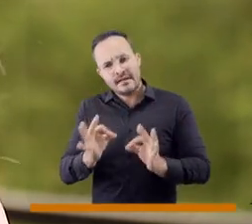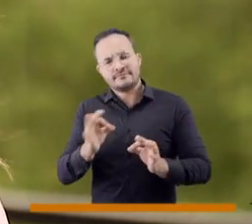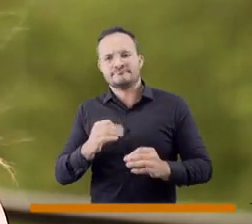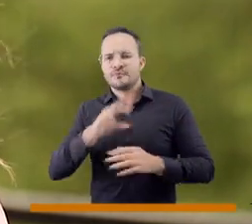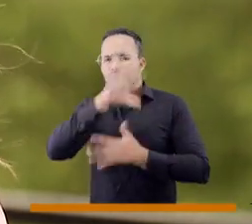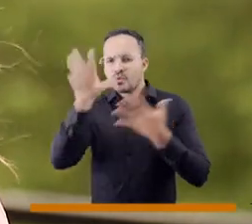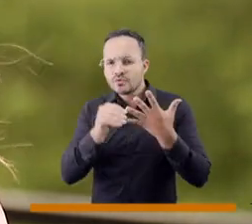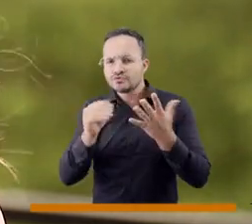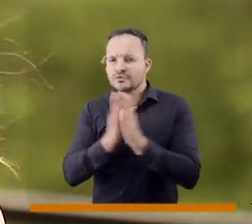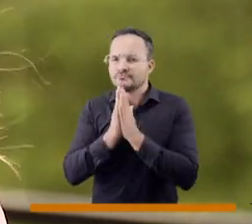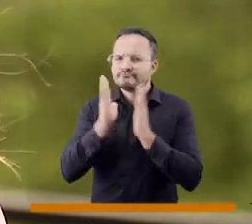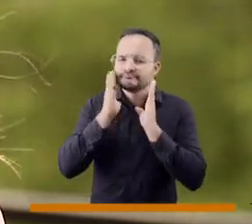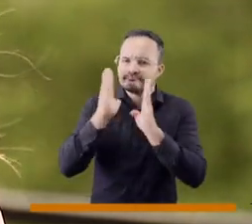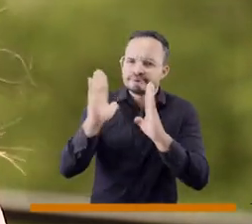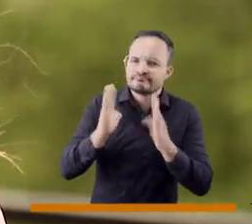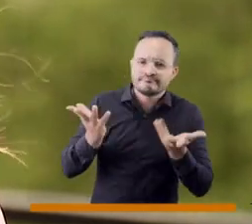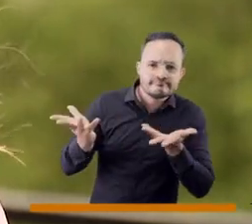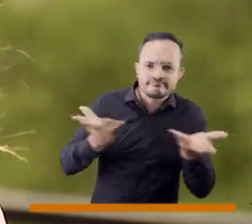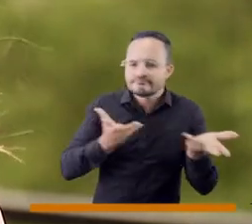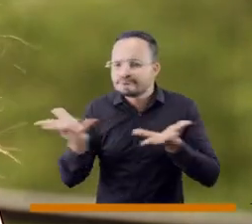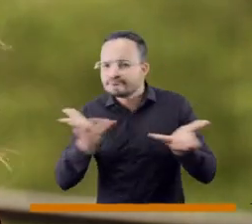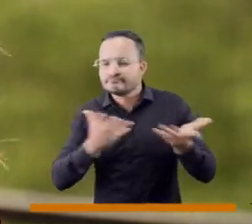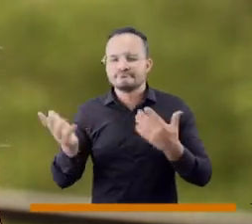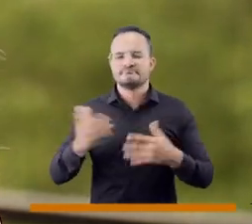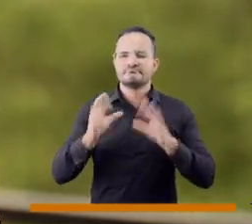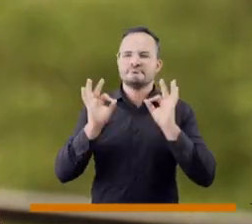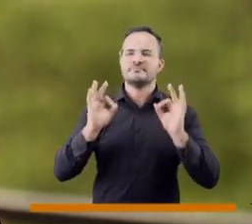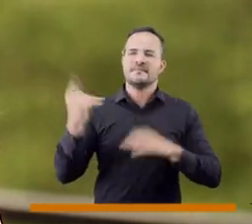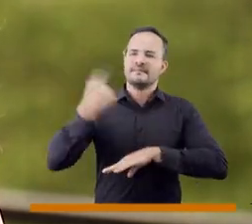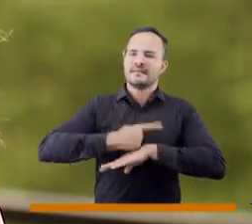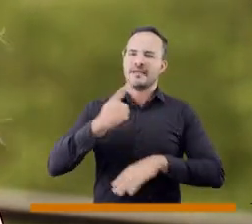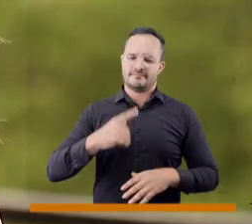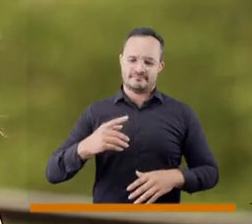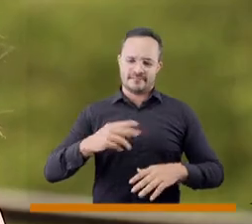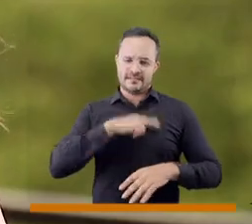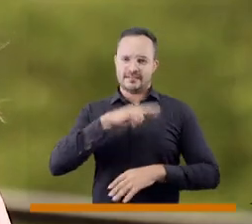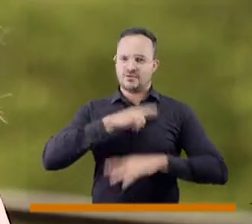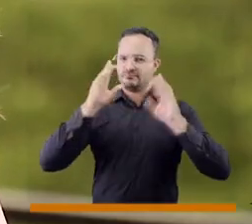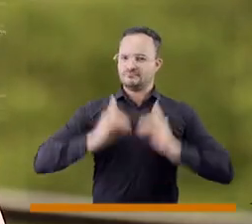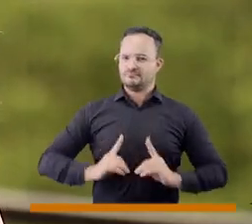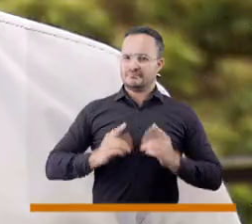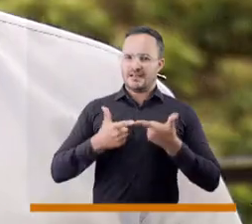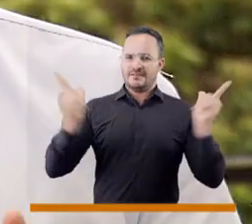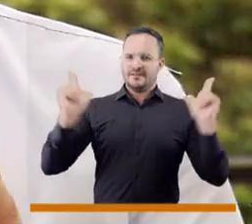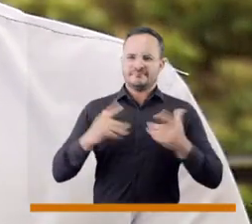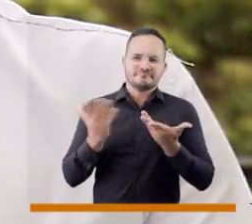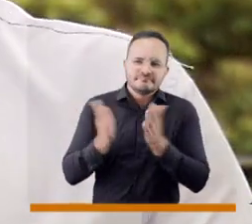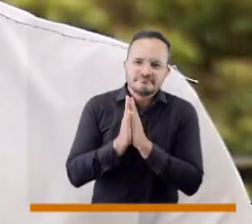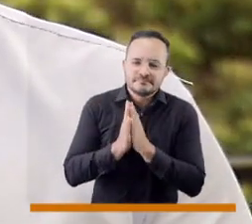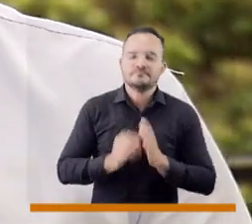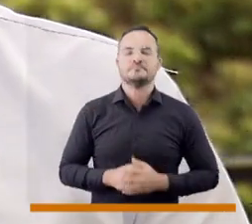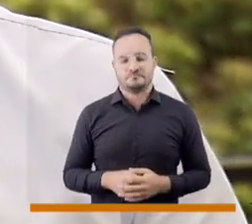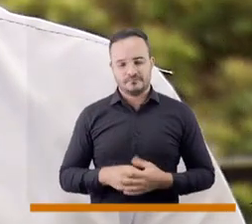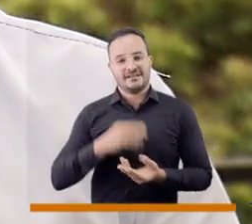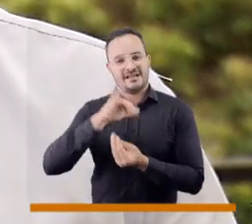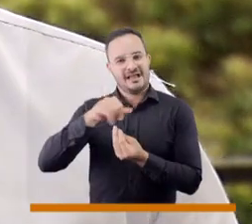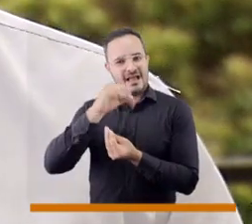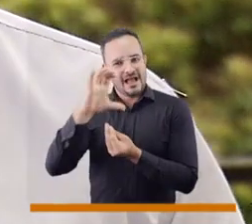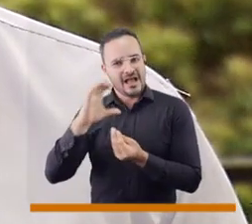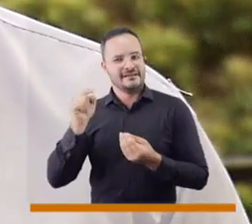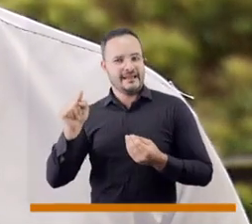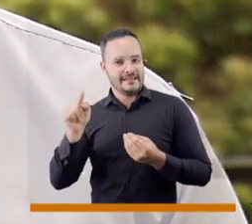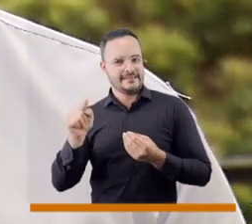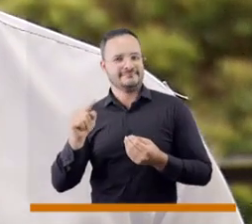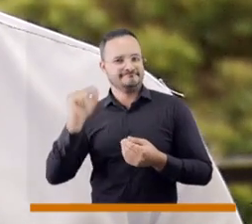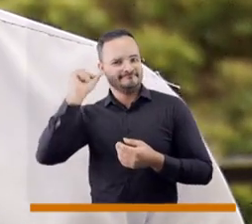sus conclusiones y la invitación a la conmemoración del Día de la Libertad Religiosa. Como conclusiones, iniciamos con la